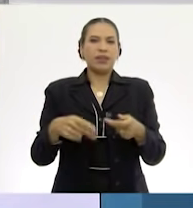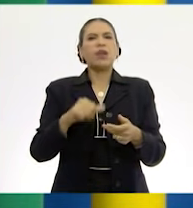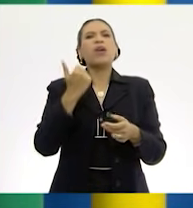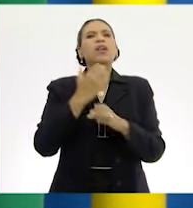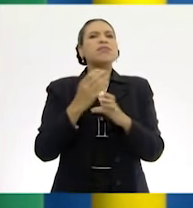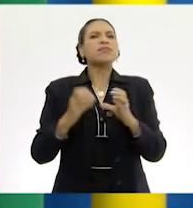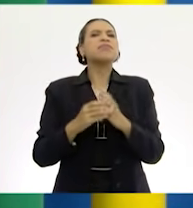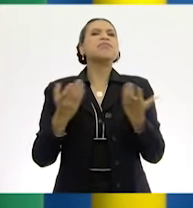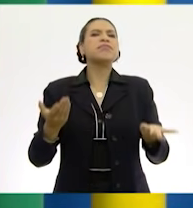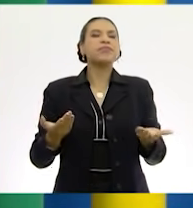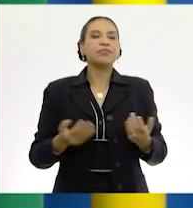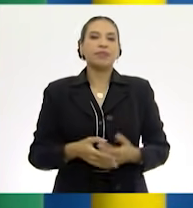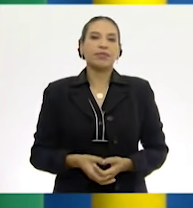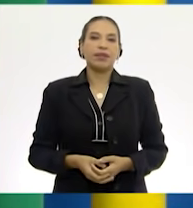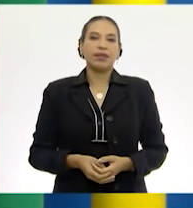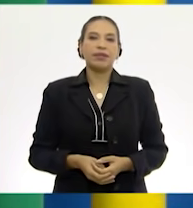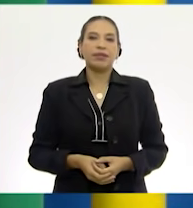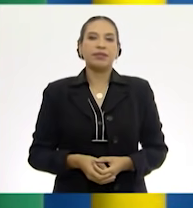Carlos?